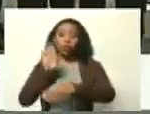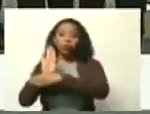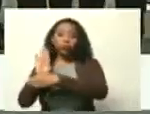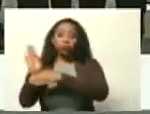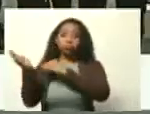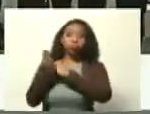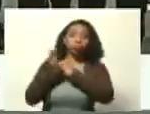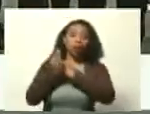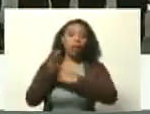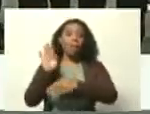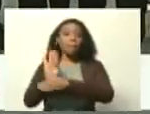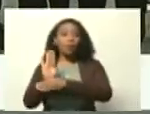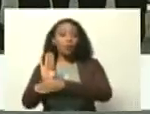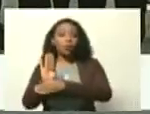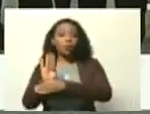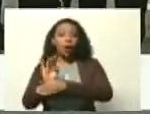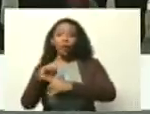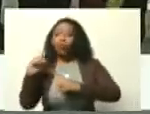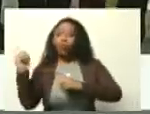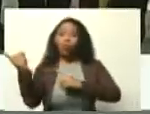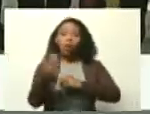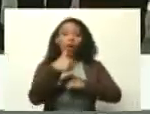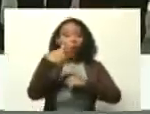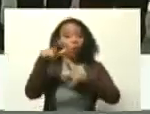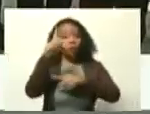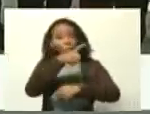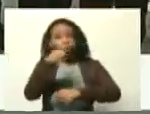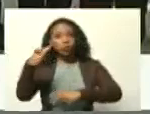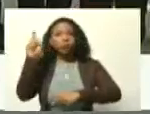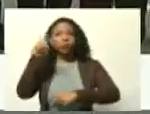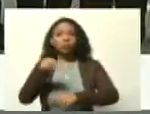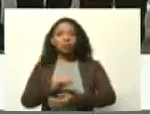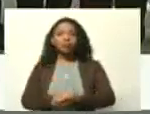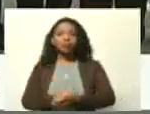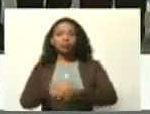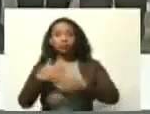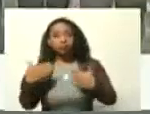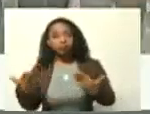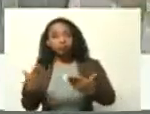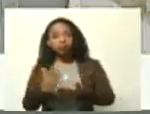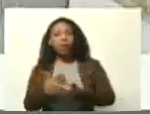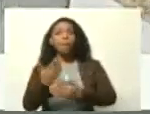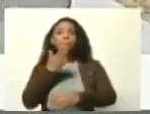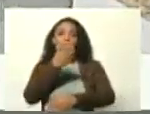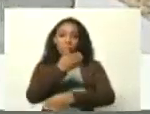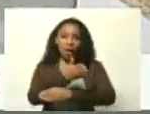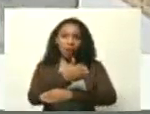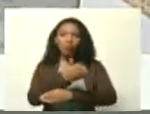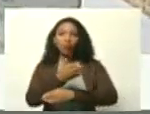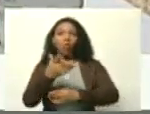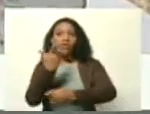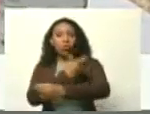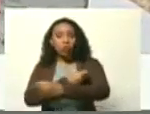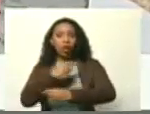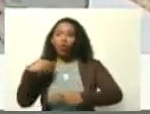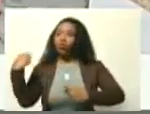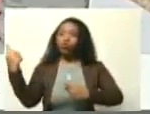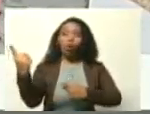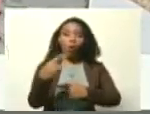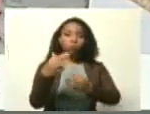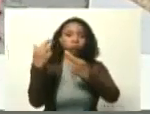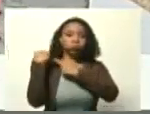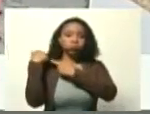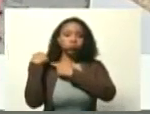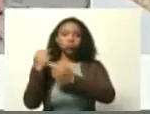protegiéndonos, protegemos a las otras personas también. Así que vamos a vacunarnos todos y todas. Aquí estamos